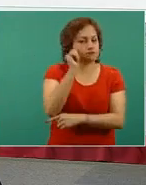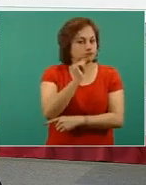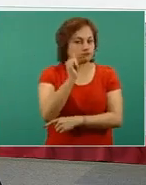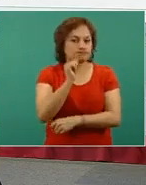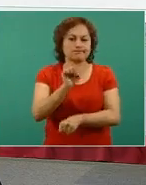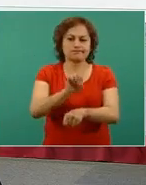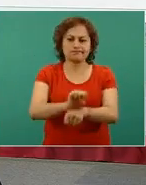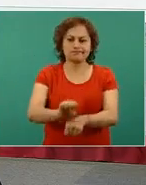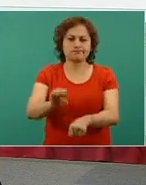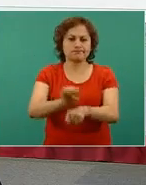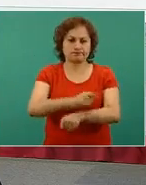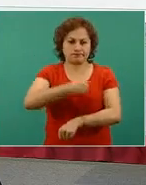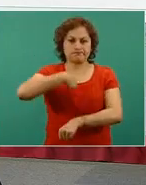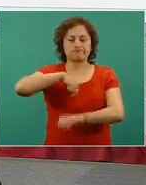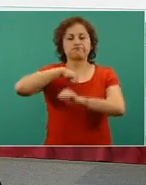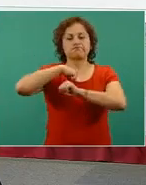por favor.